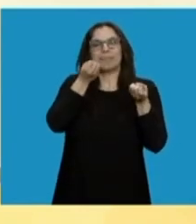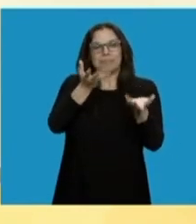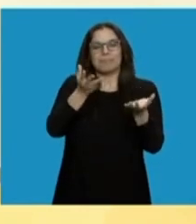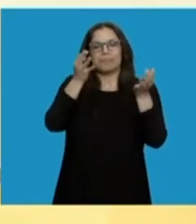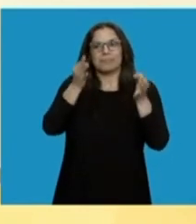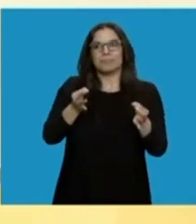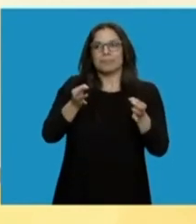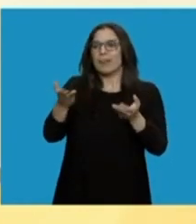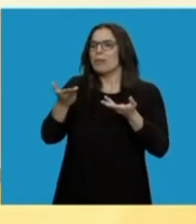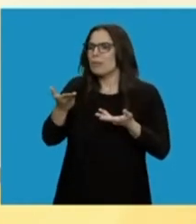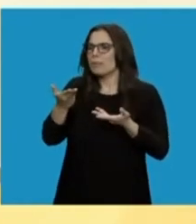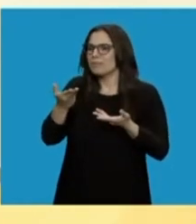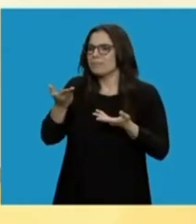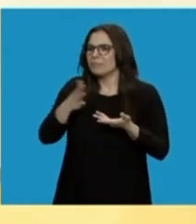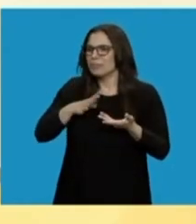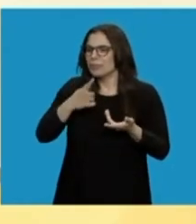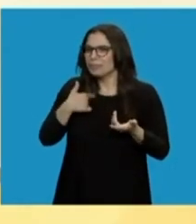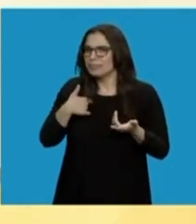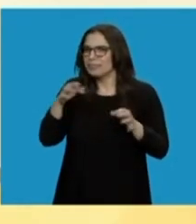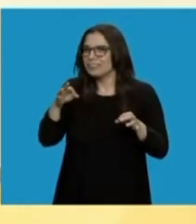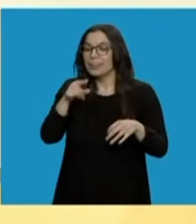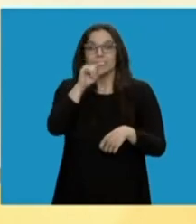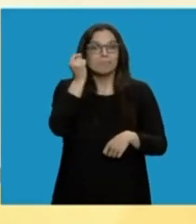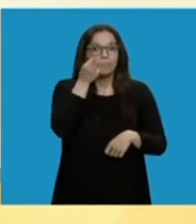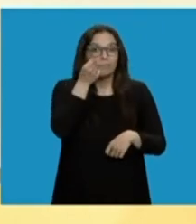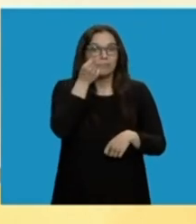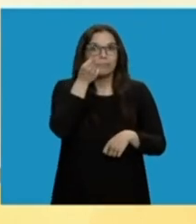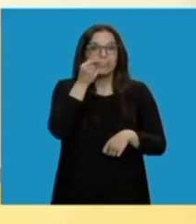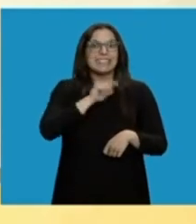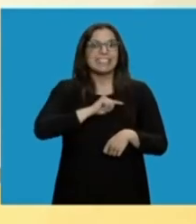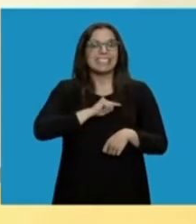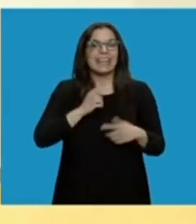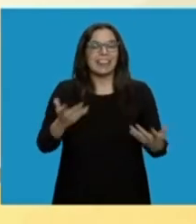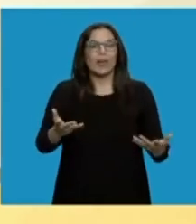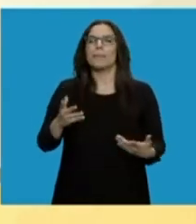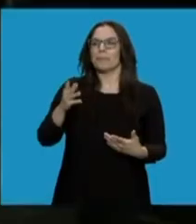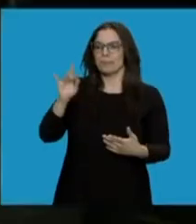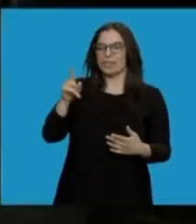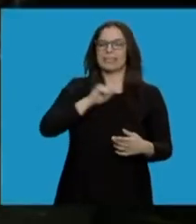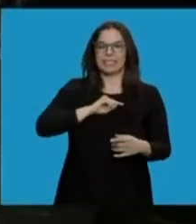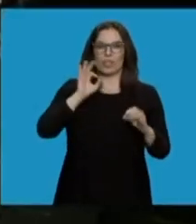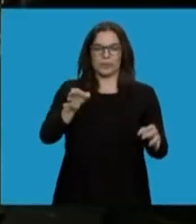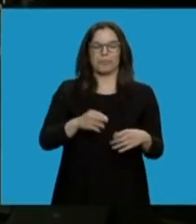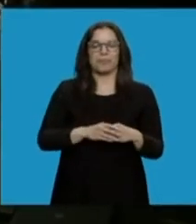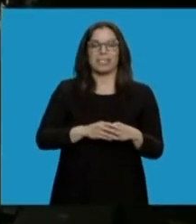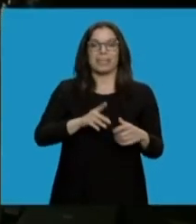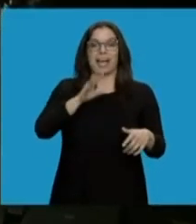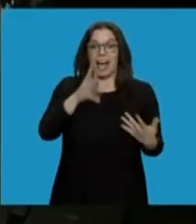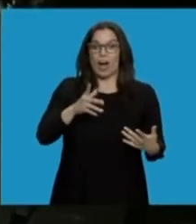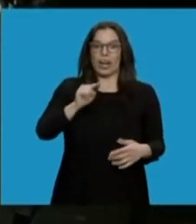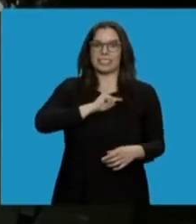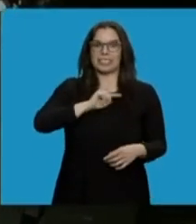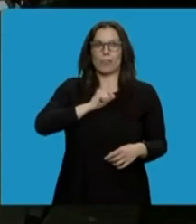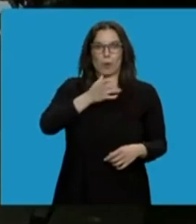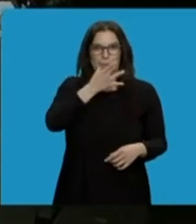una ayudada, Manolo. Cuando te enteraste, ¿qué sensación tuviste? Ah, sí, la sensación. Y ahora tengo una sensación de cierto